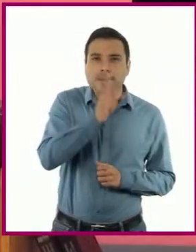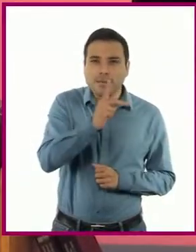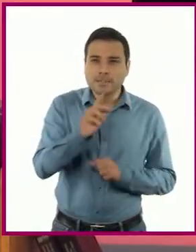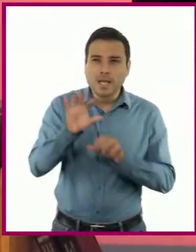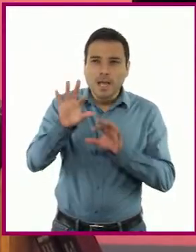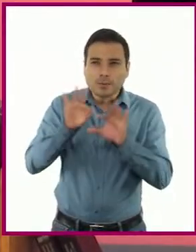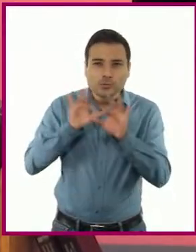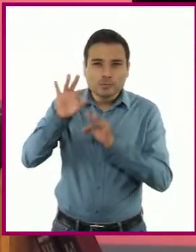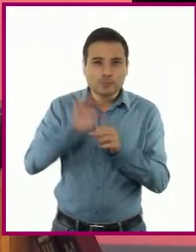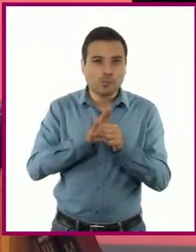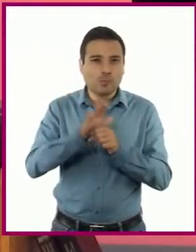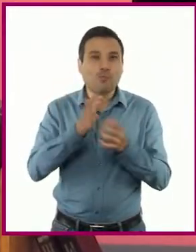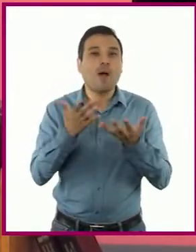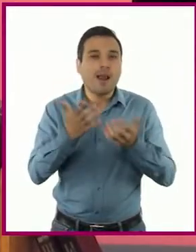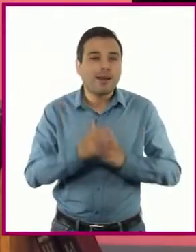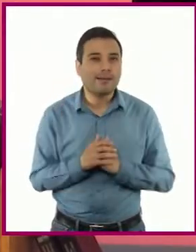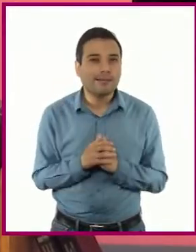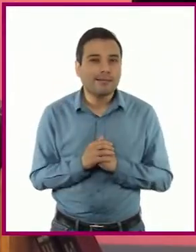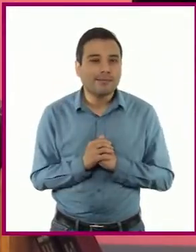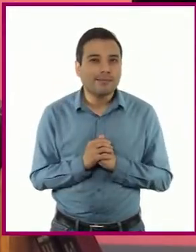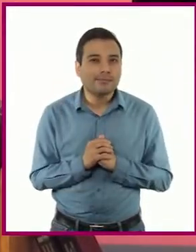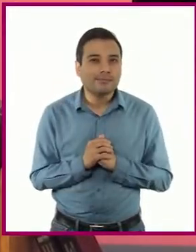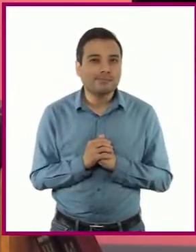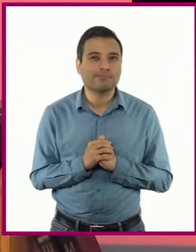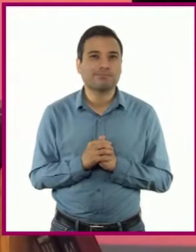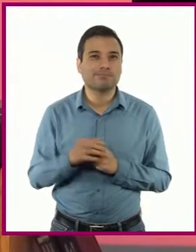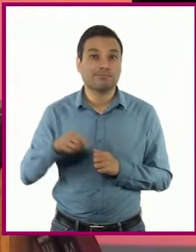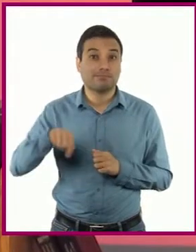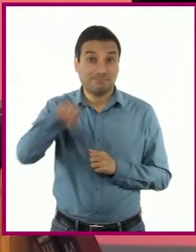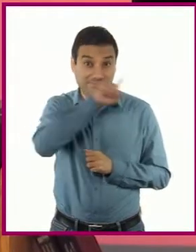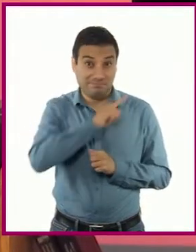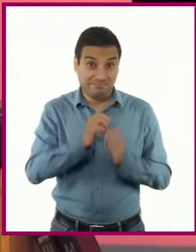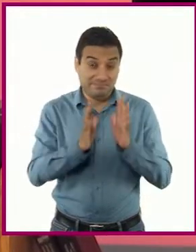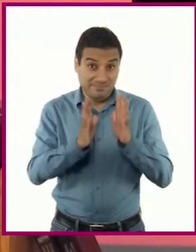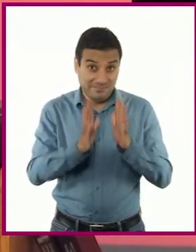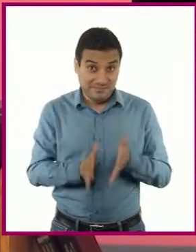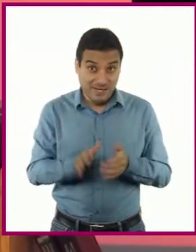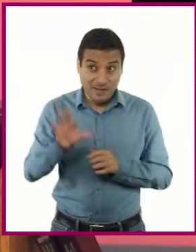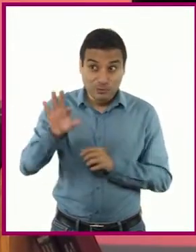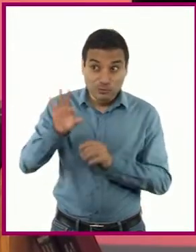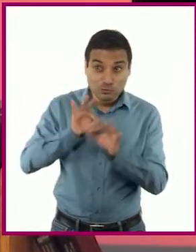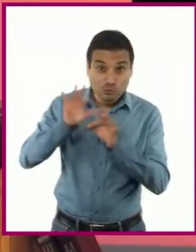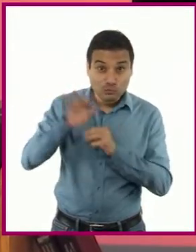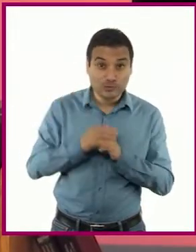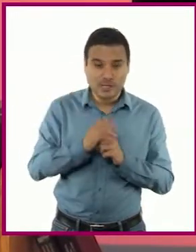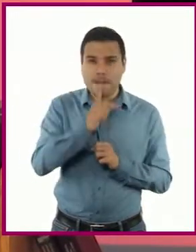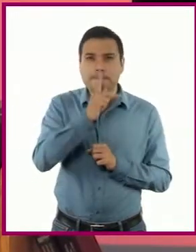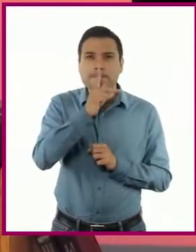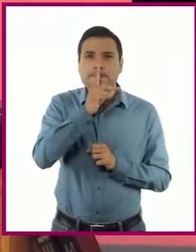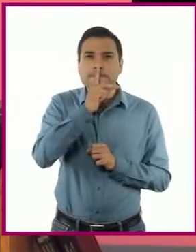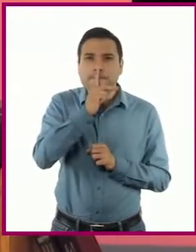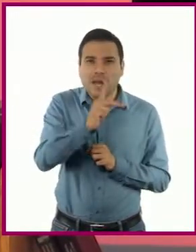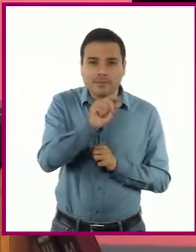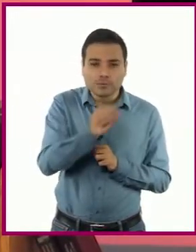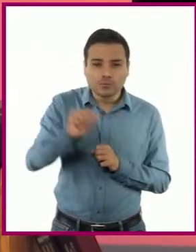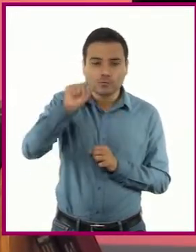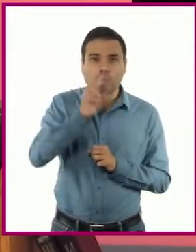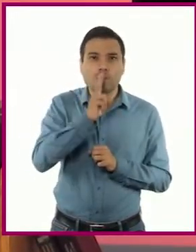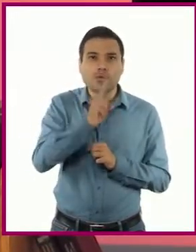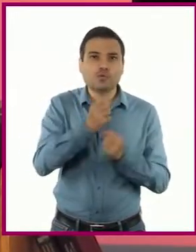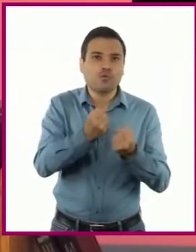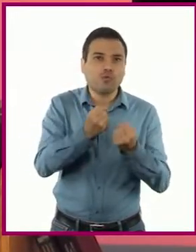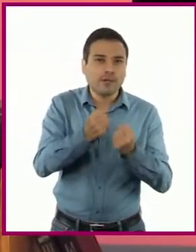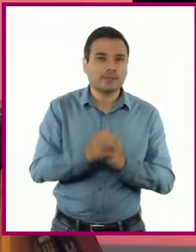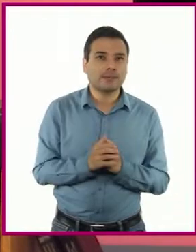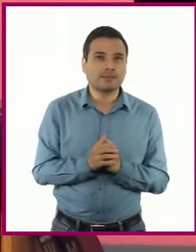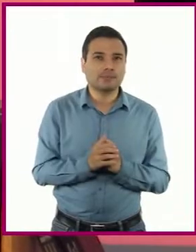acento prosódico? Y quienes nos ven, ¿qué palabras con acento prosódico eligieron?